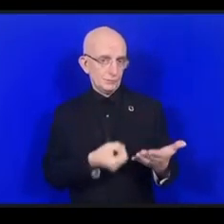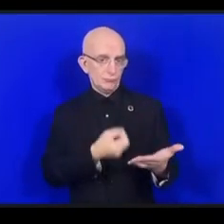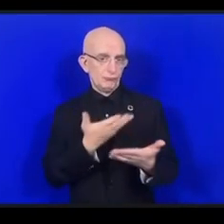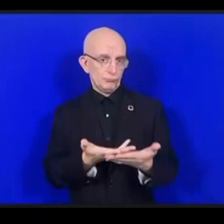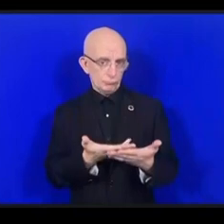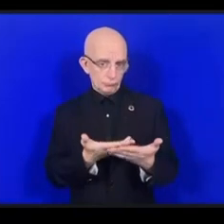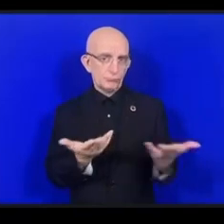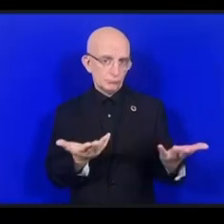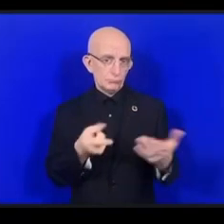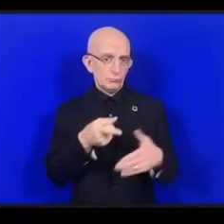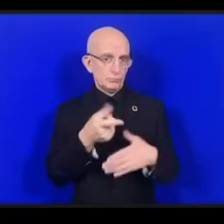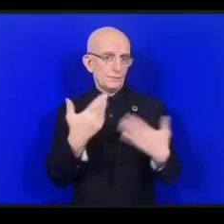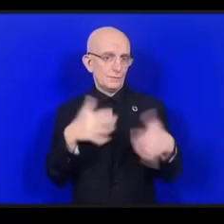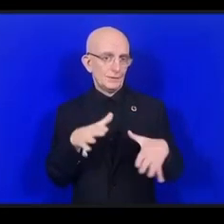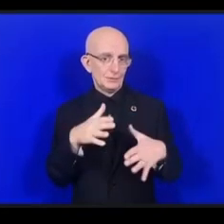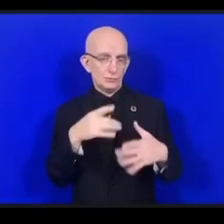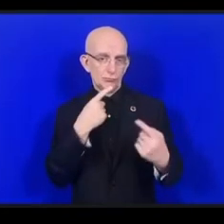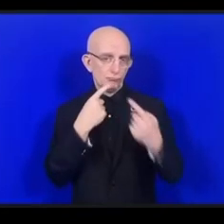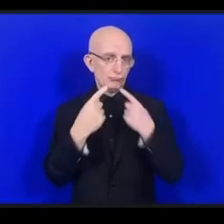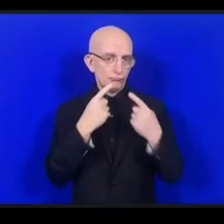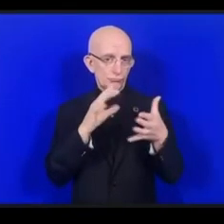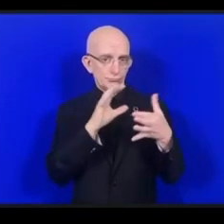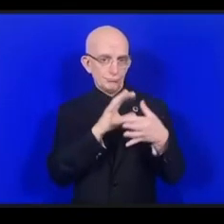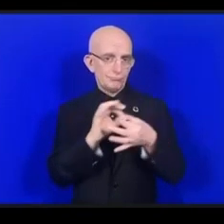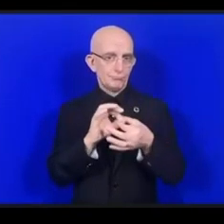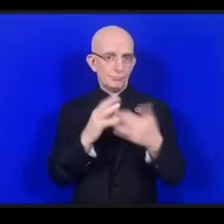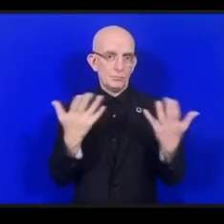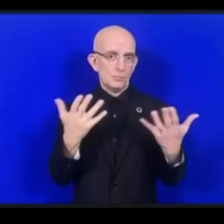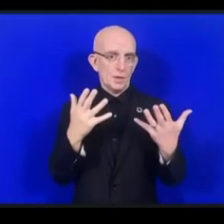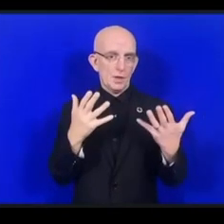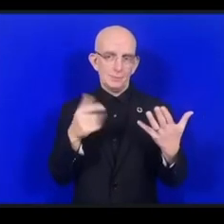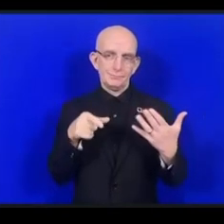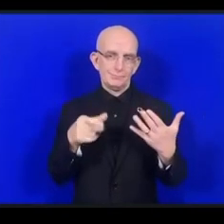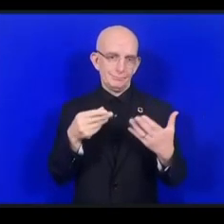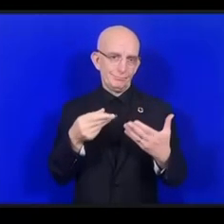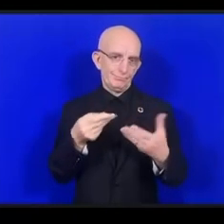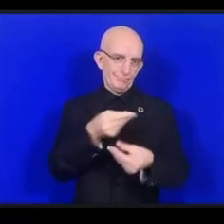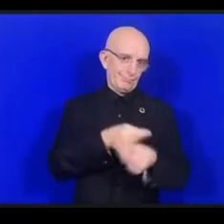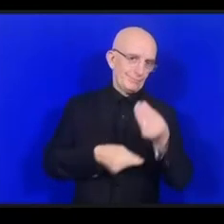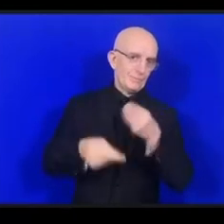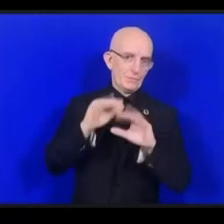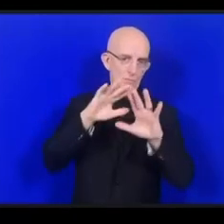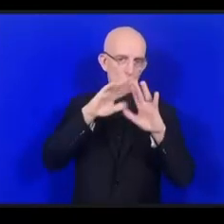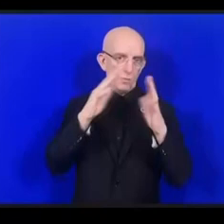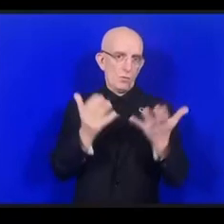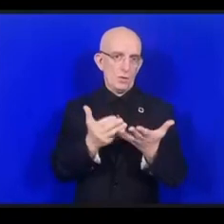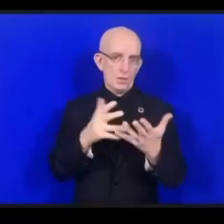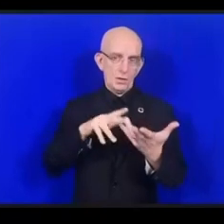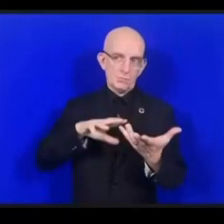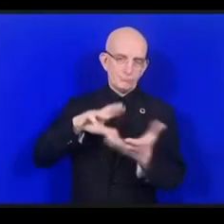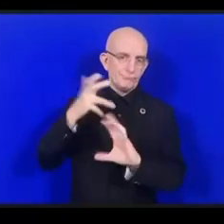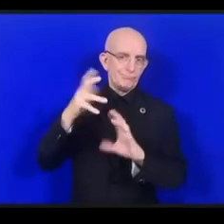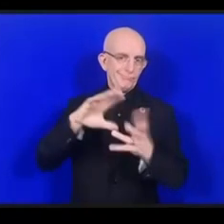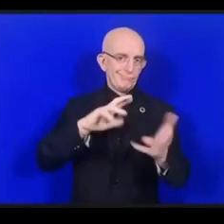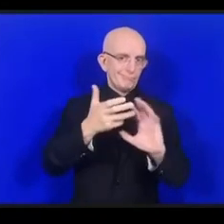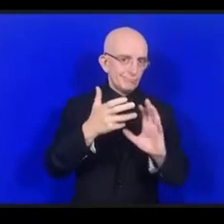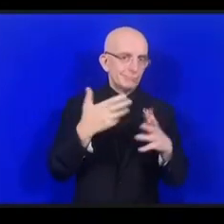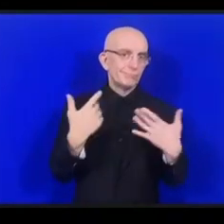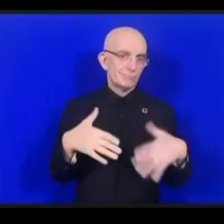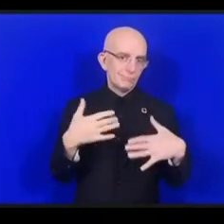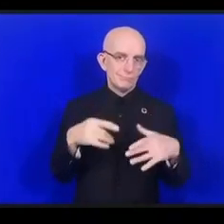estado hablando de El de crisis ecológicas pero también